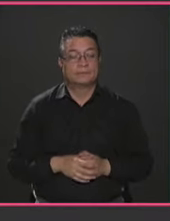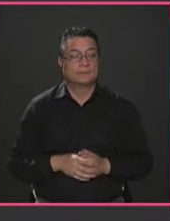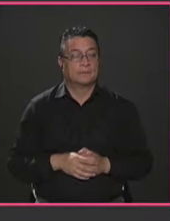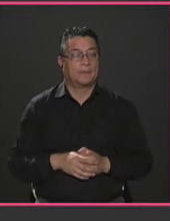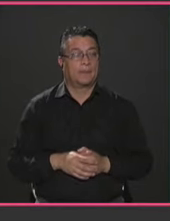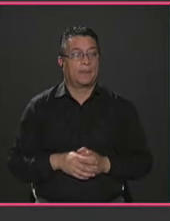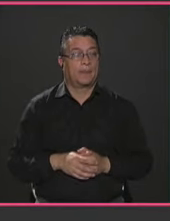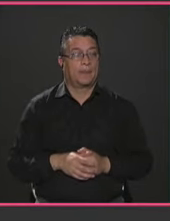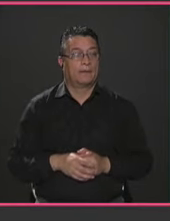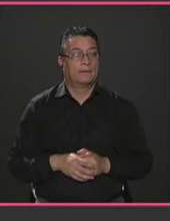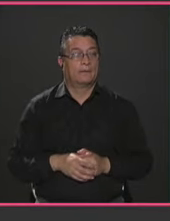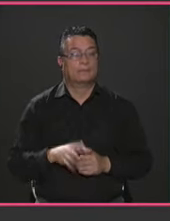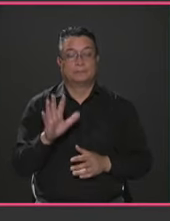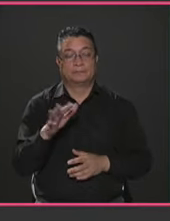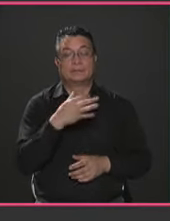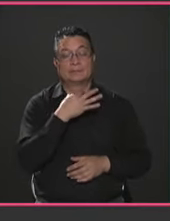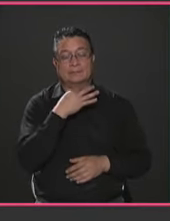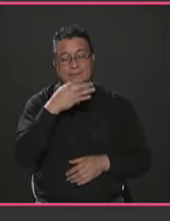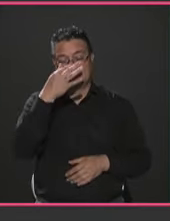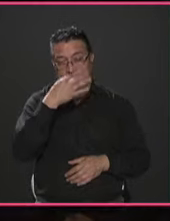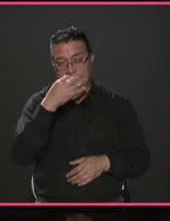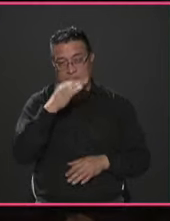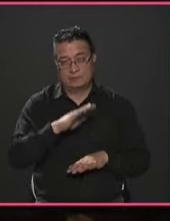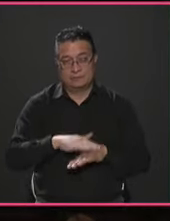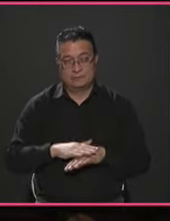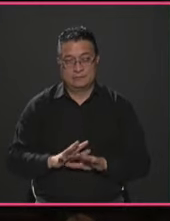permiso estoy un poco